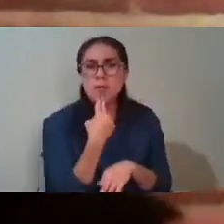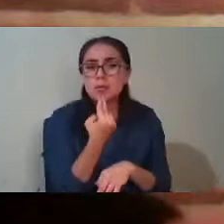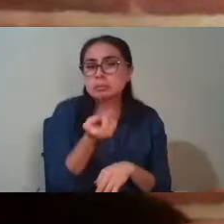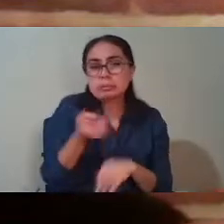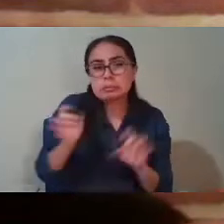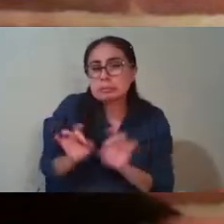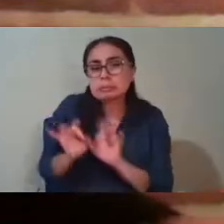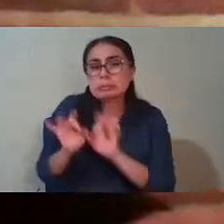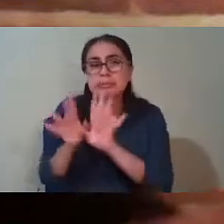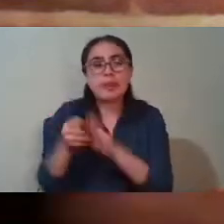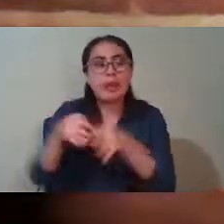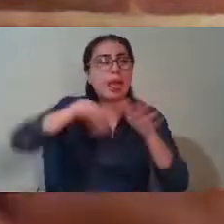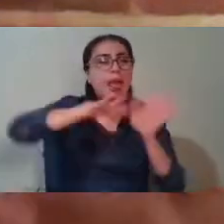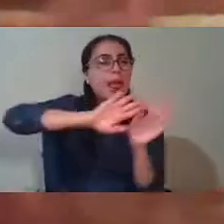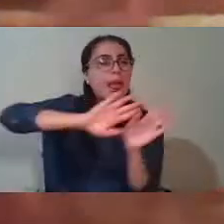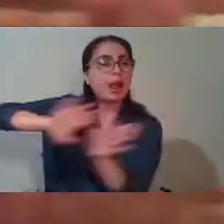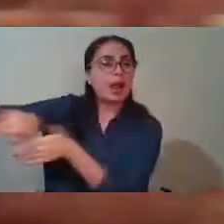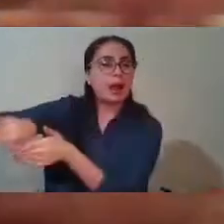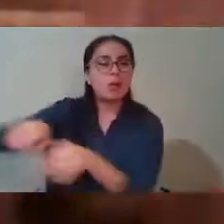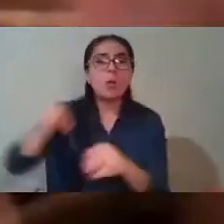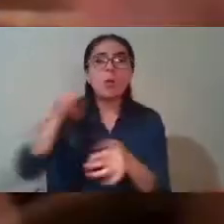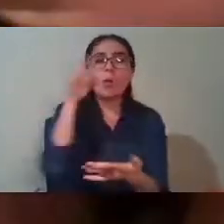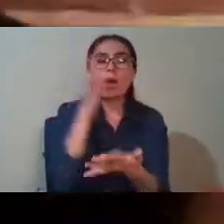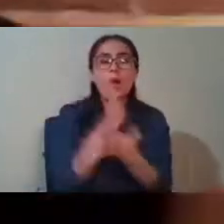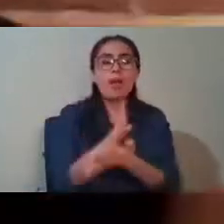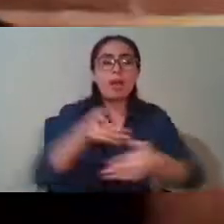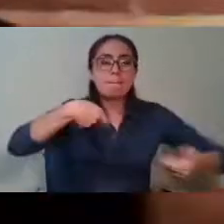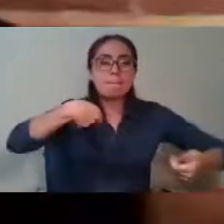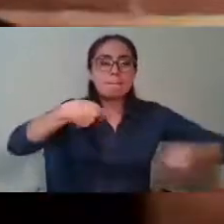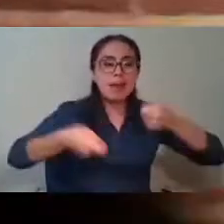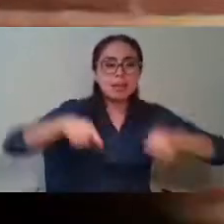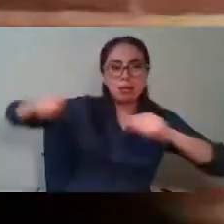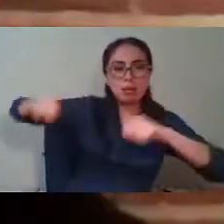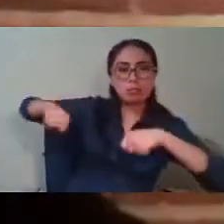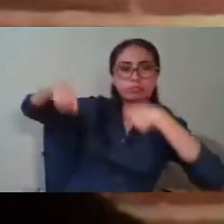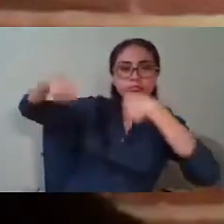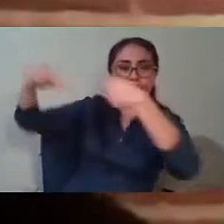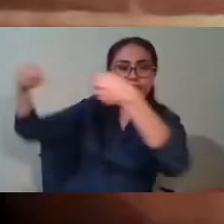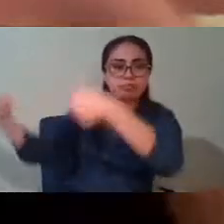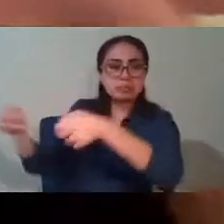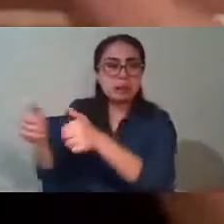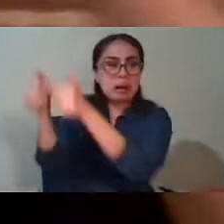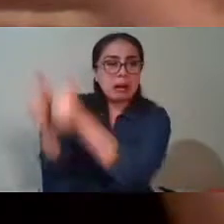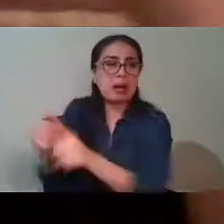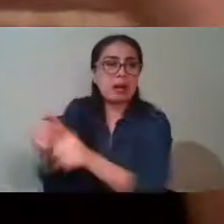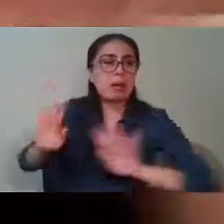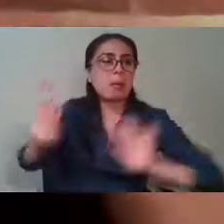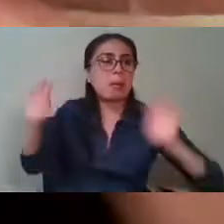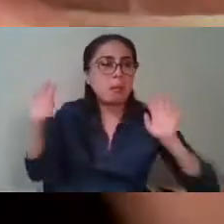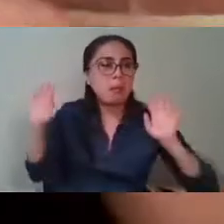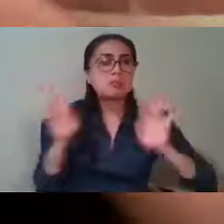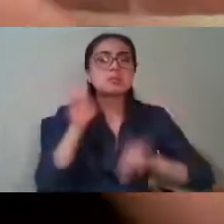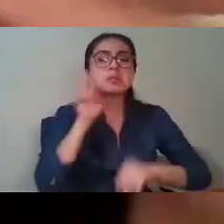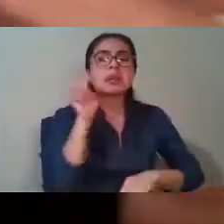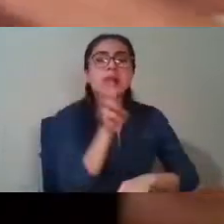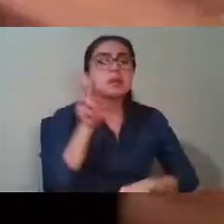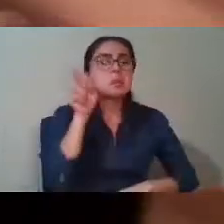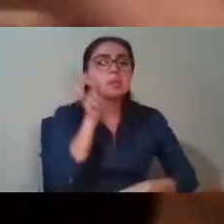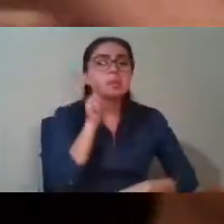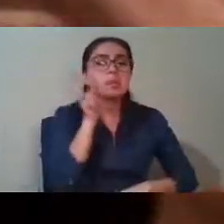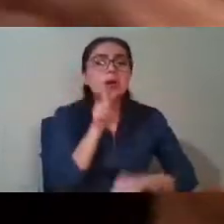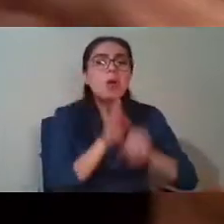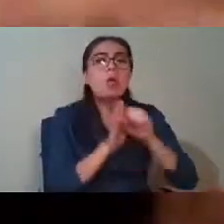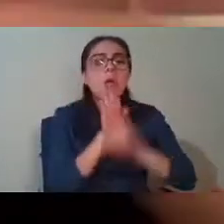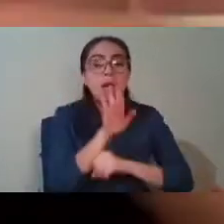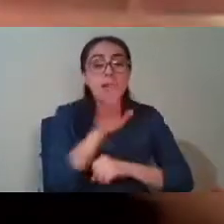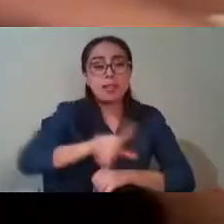dejamos arriba un gran plástico para que no ensucien más, los envolvimos y quedaron allí. Dijimos, no, ya vamos a ver qué ponemos. Después trabajamos con